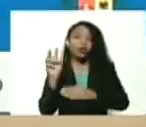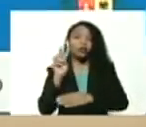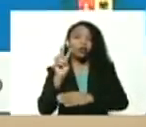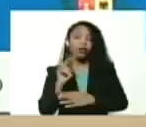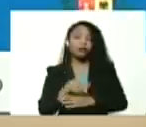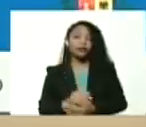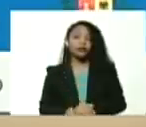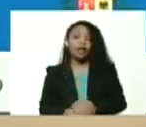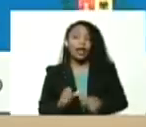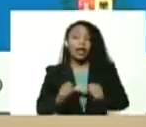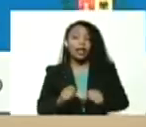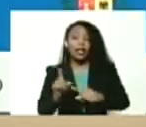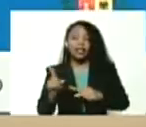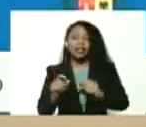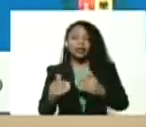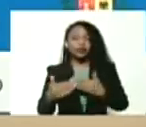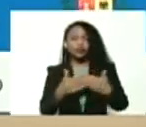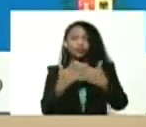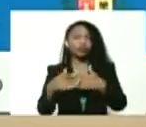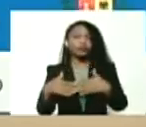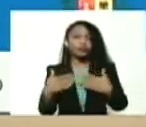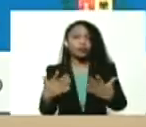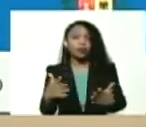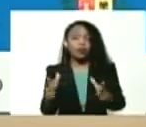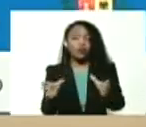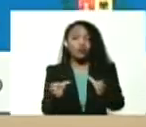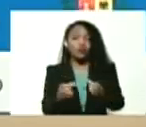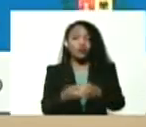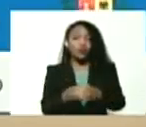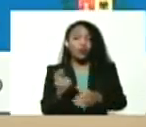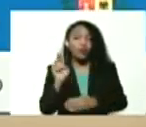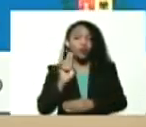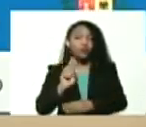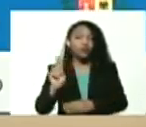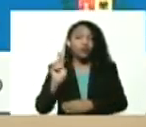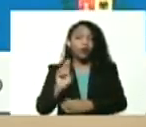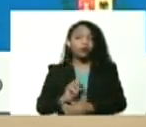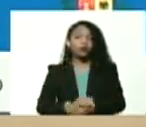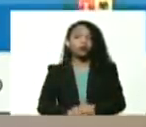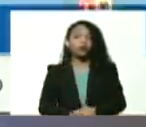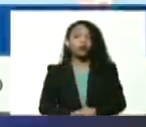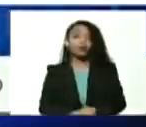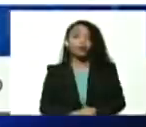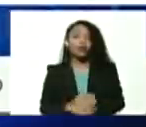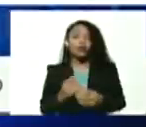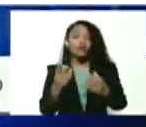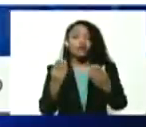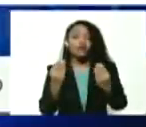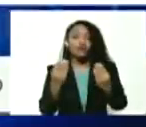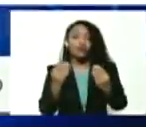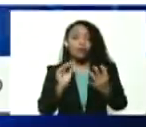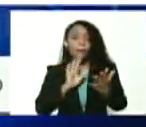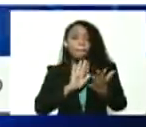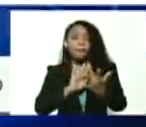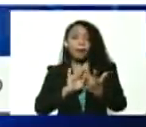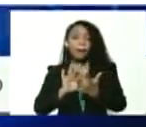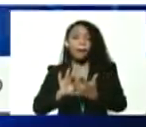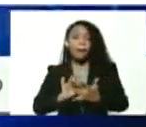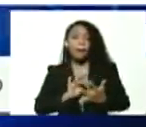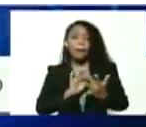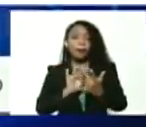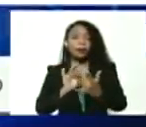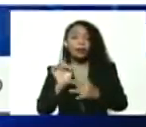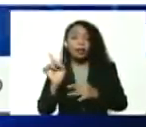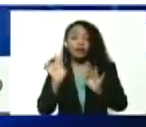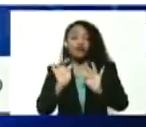¿Qué determinó este estudio? Pequeña cantidad de usuarios, muchas interconexiones a través de